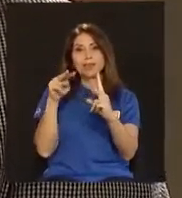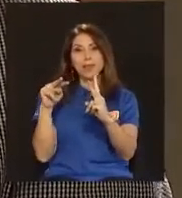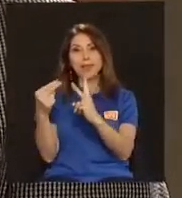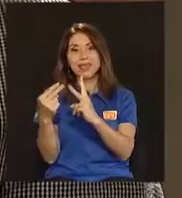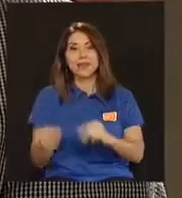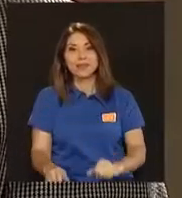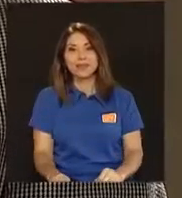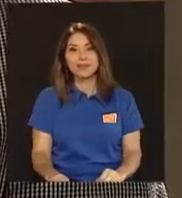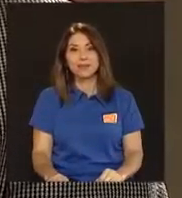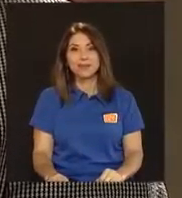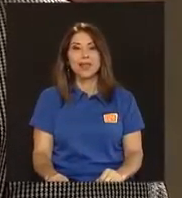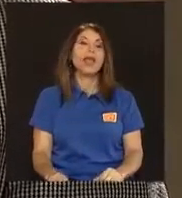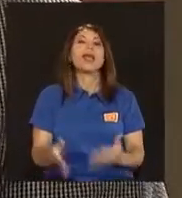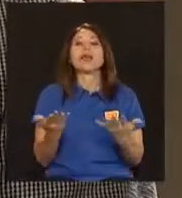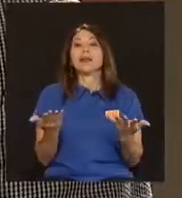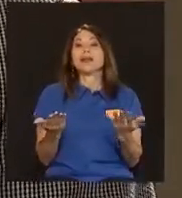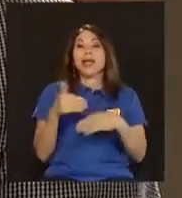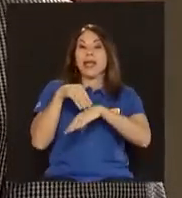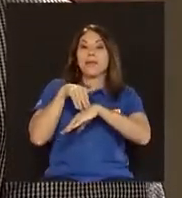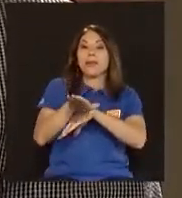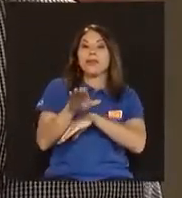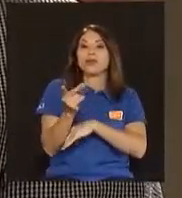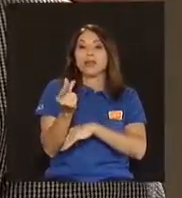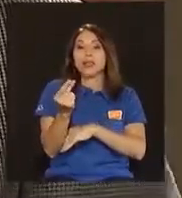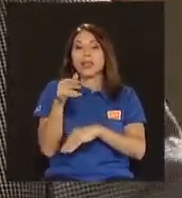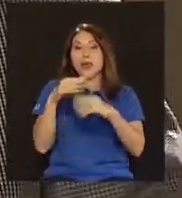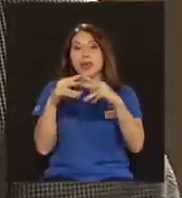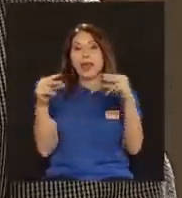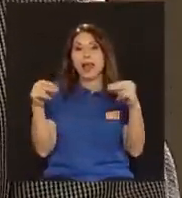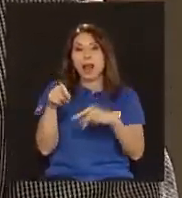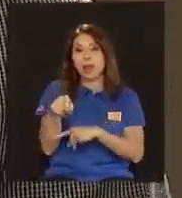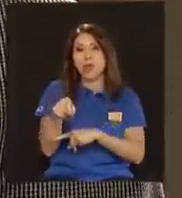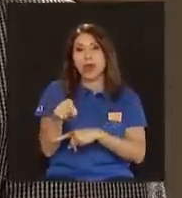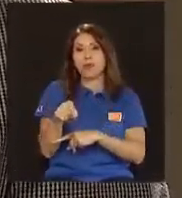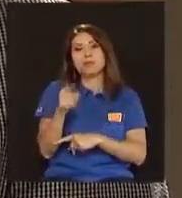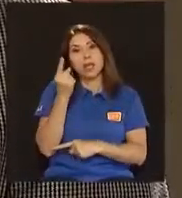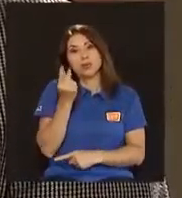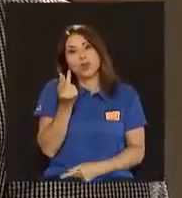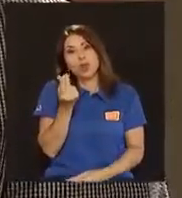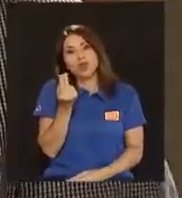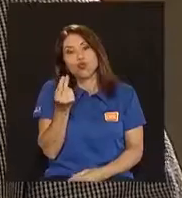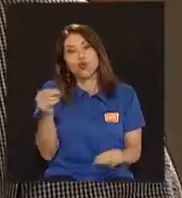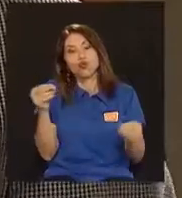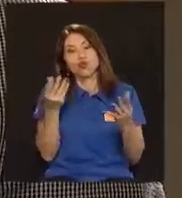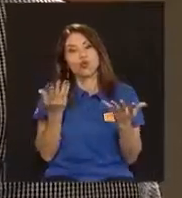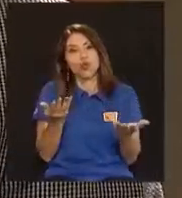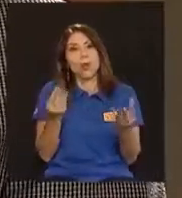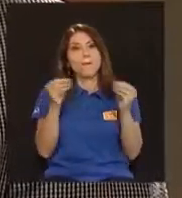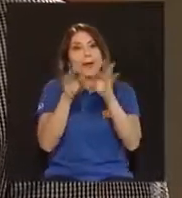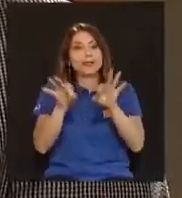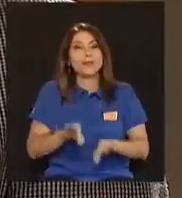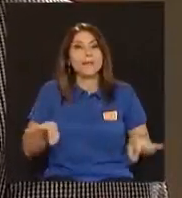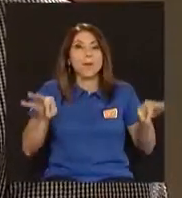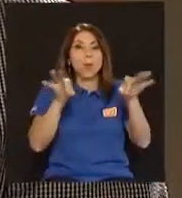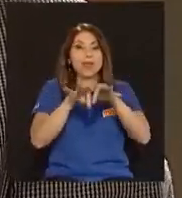La generación de remesas para Nicaragua en particular es uno de los rubros, desde luego, más importantes de actividad